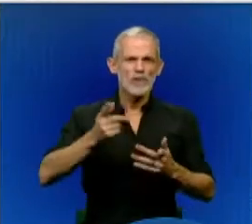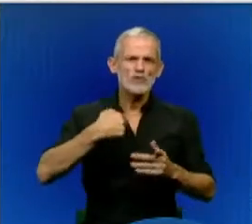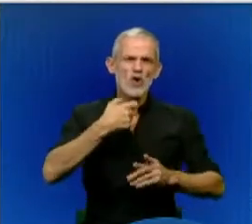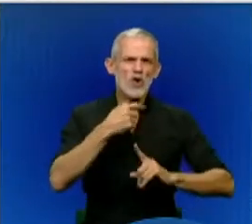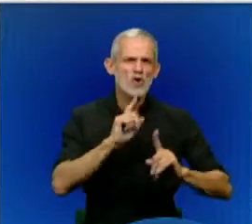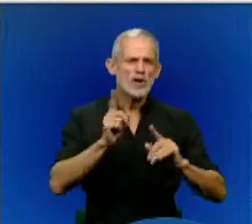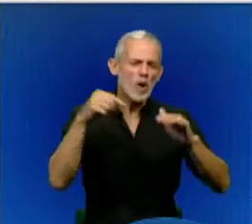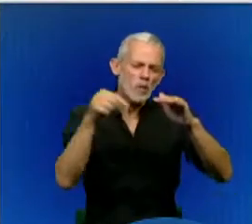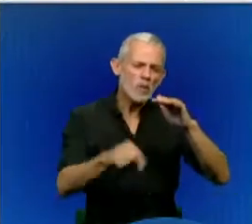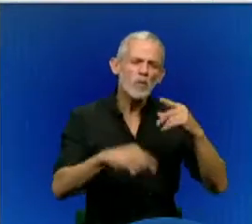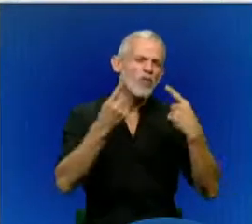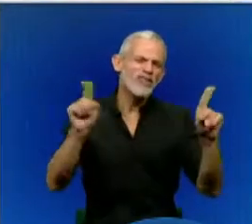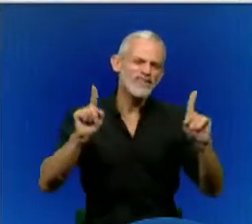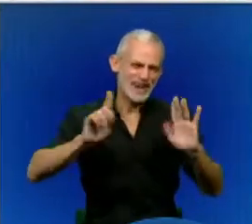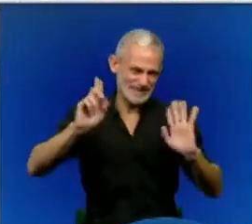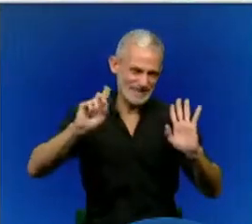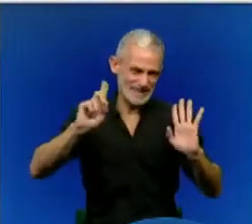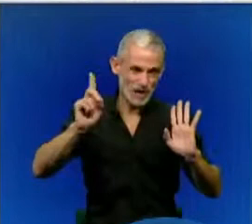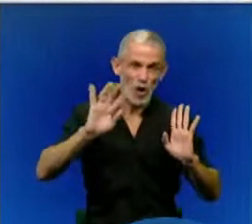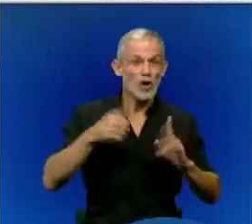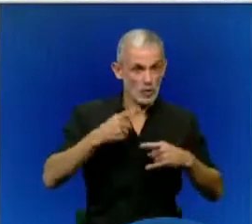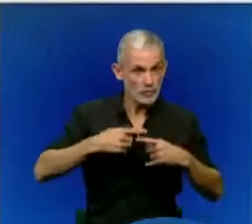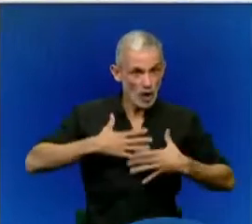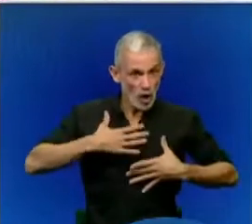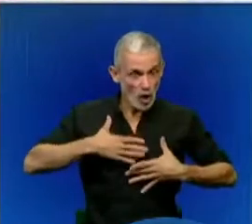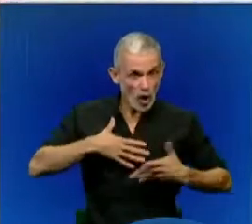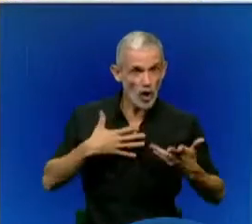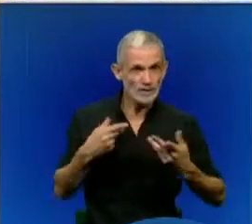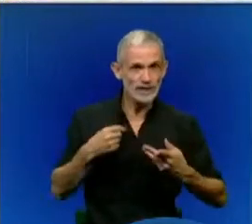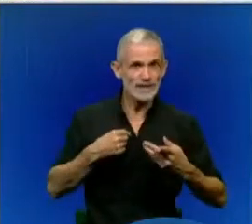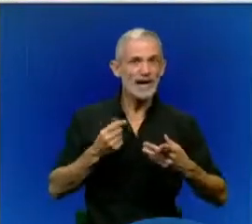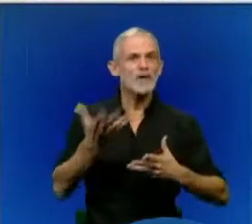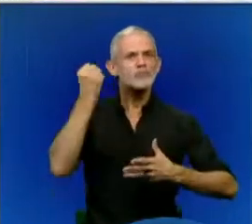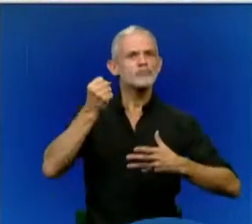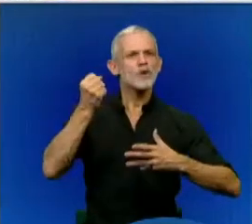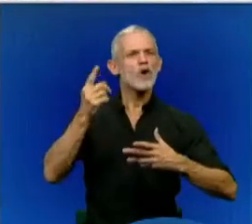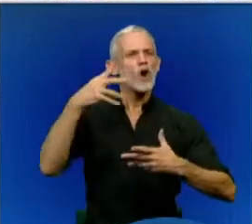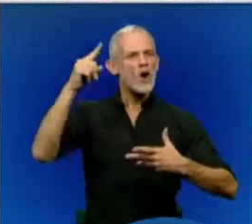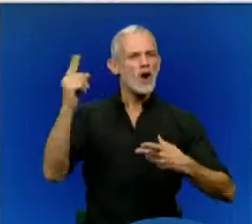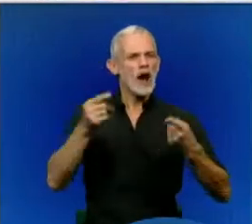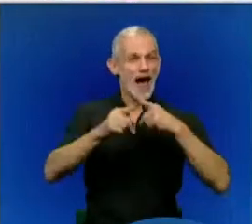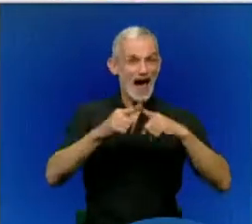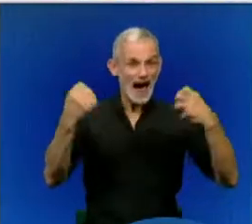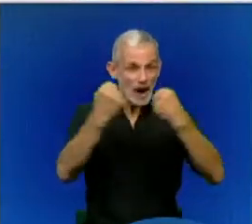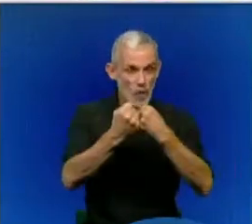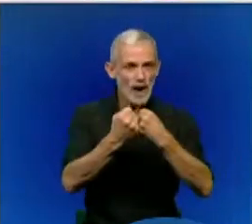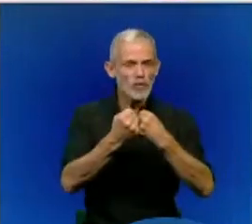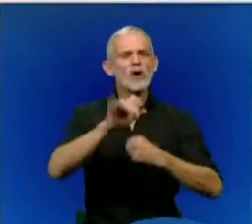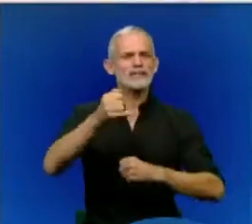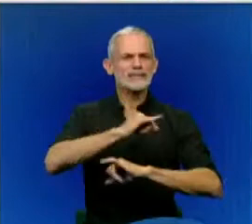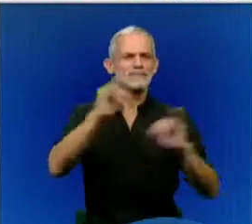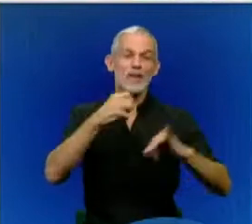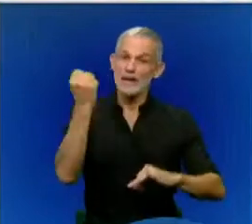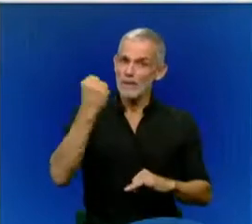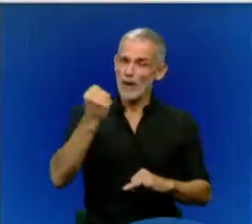de ahondar en las diferencias y más bien celebrando que hemos logrado este consenso, sí decir que me parece importante